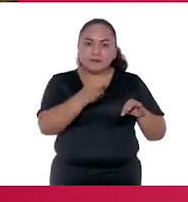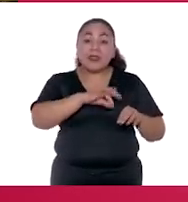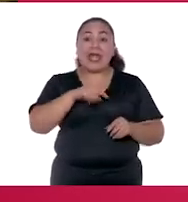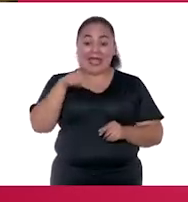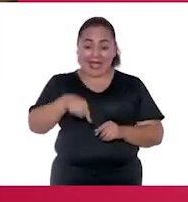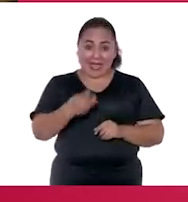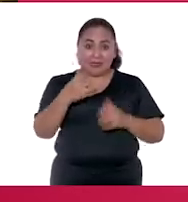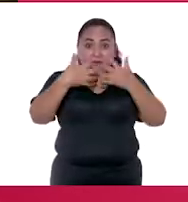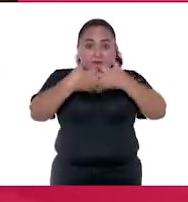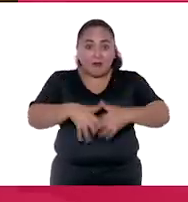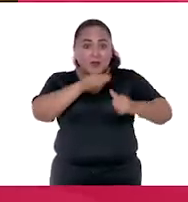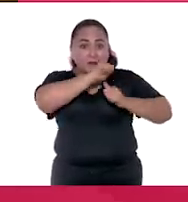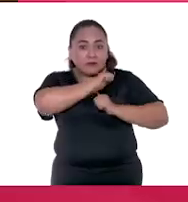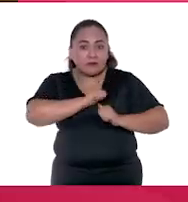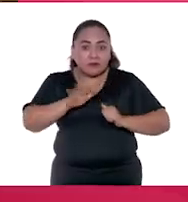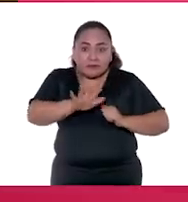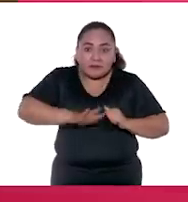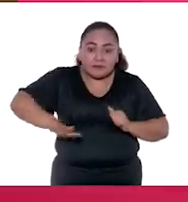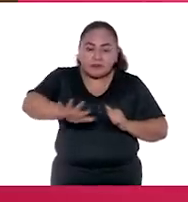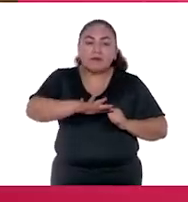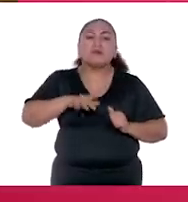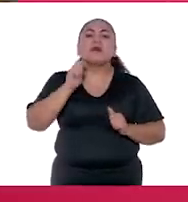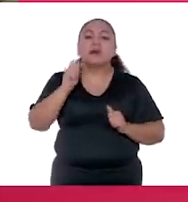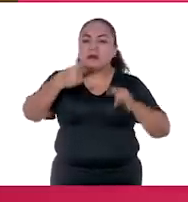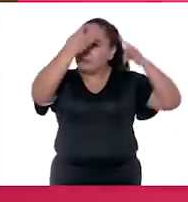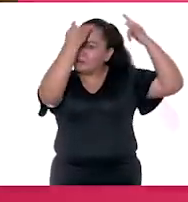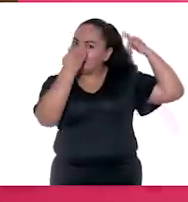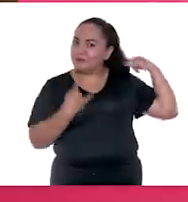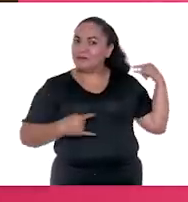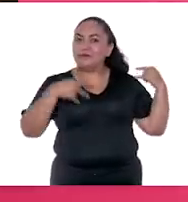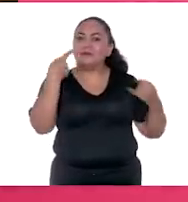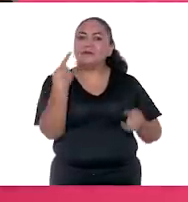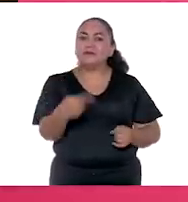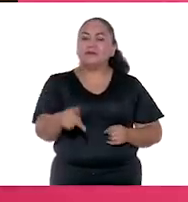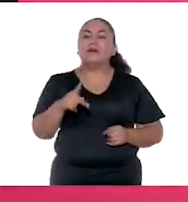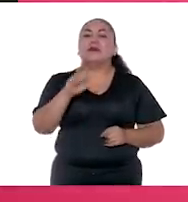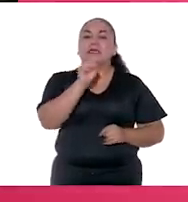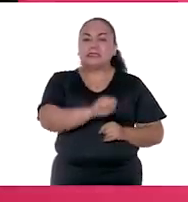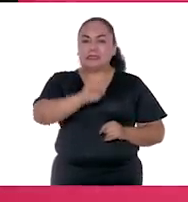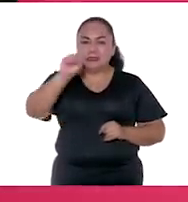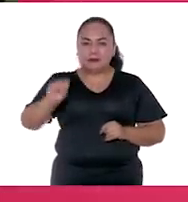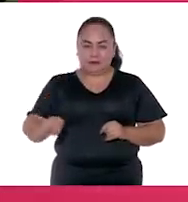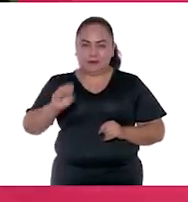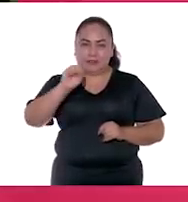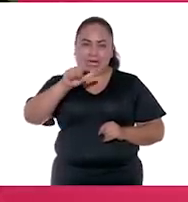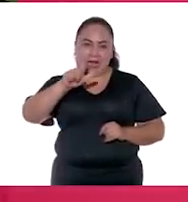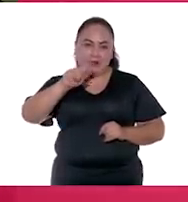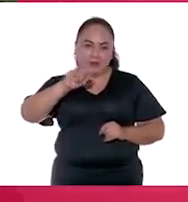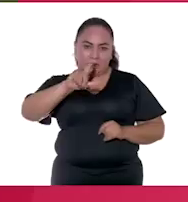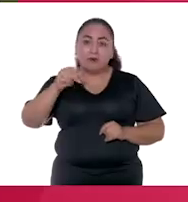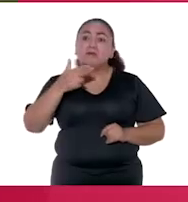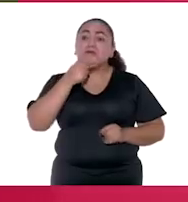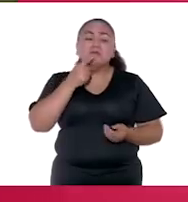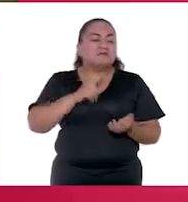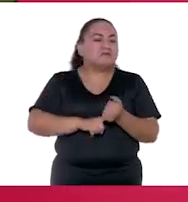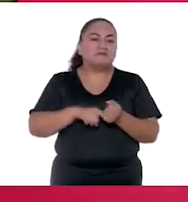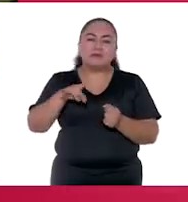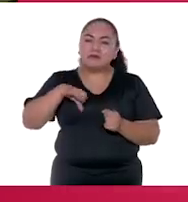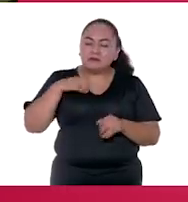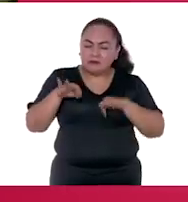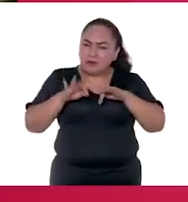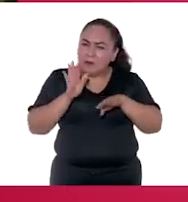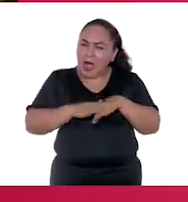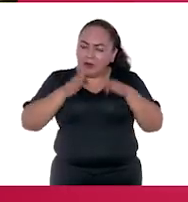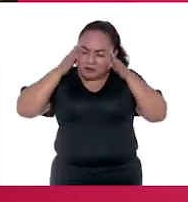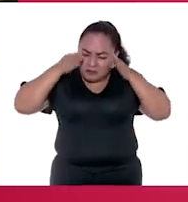Esta es la fábrica y taller El Zarape de Saltillo. Aquí Don José no interrumpe su trabajo con mi visita. Se